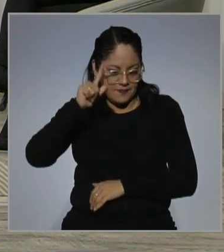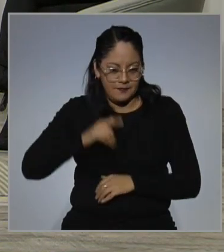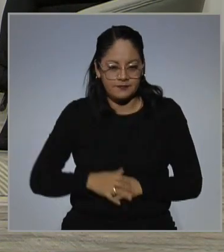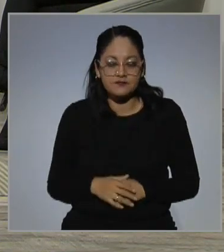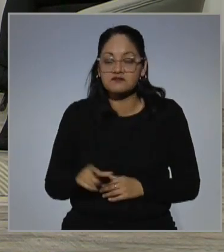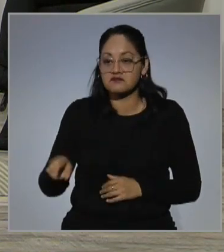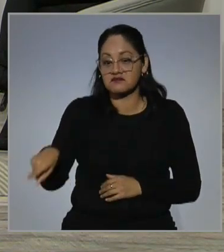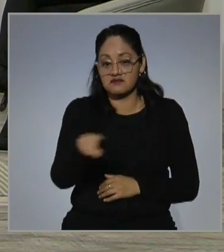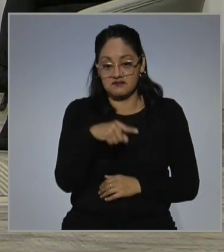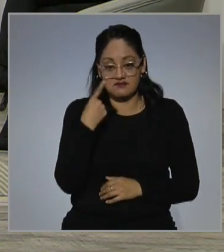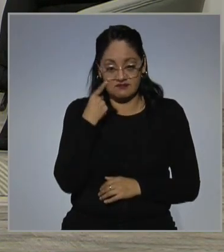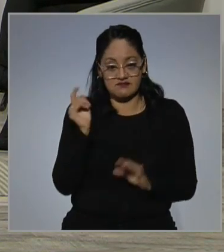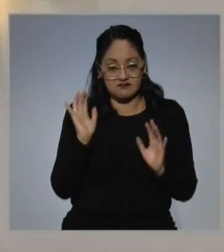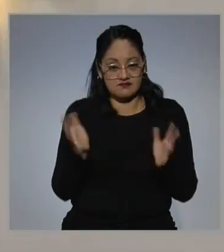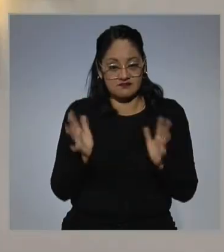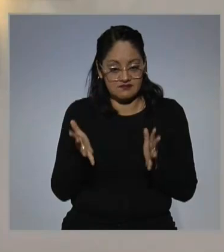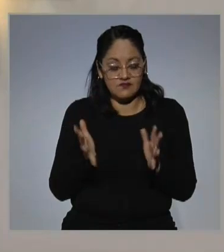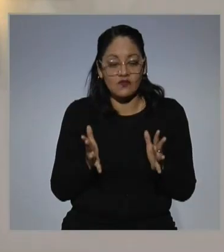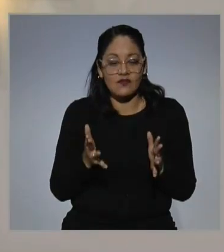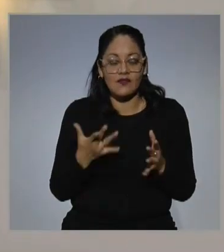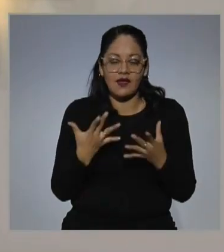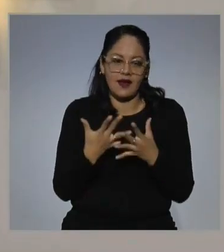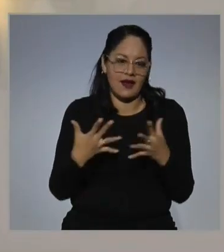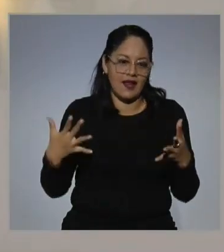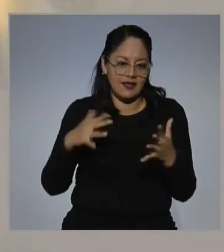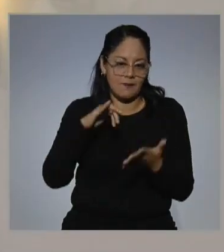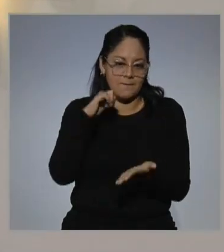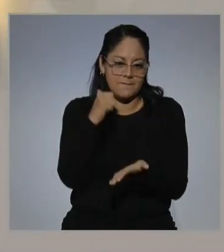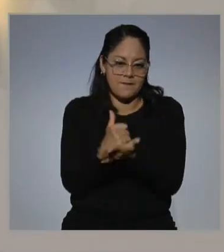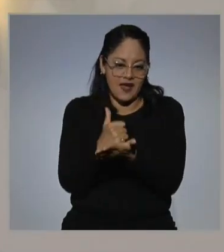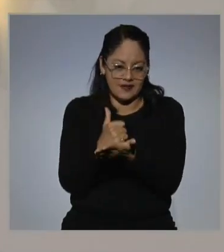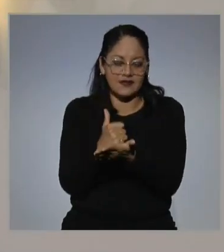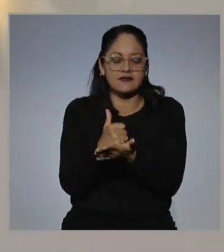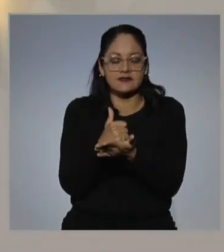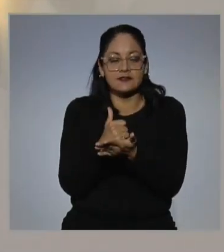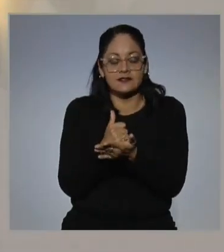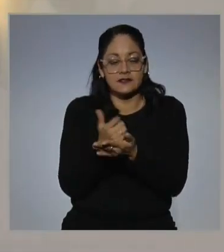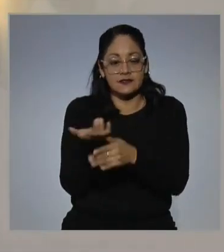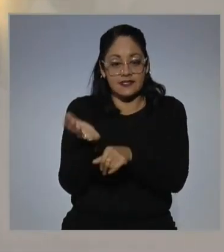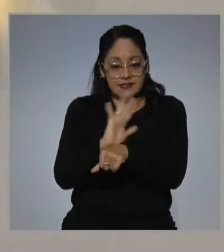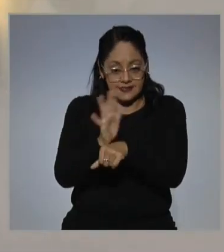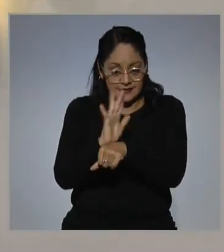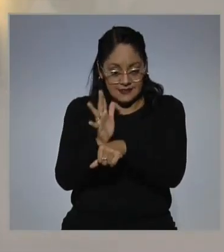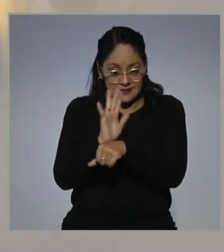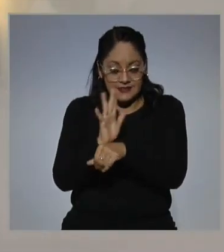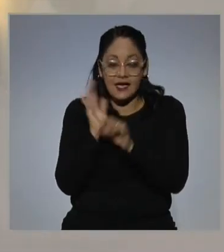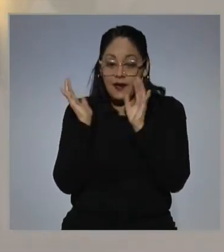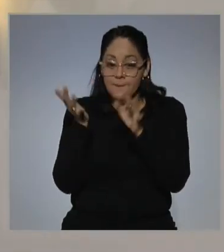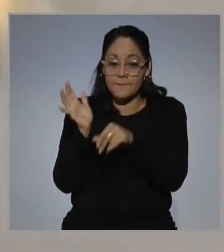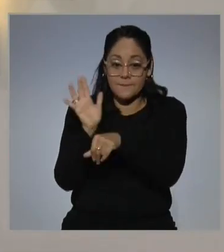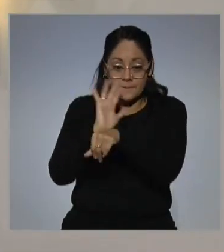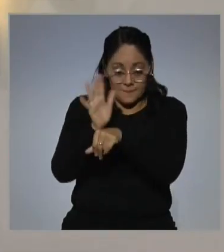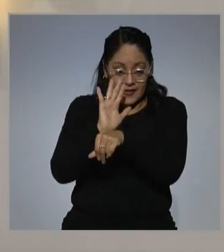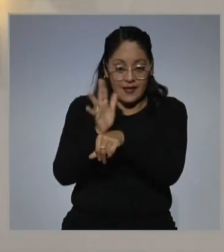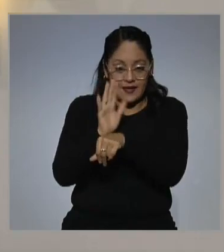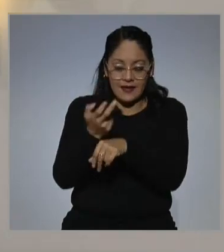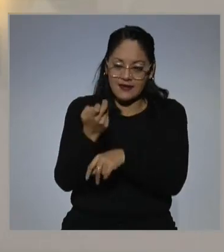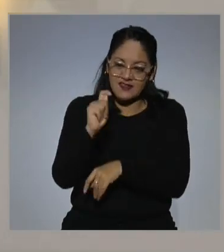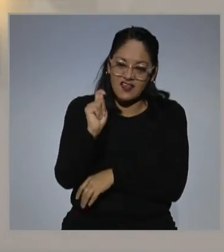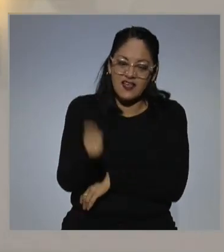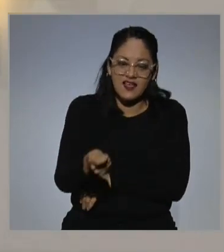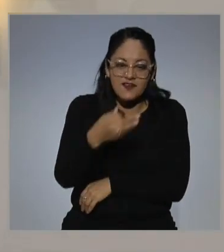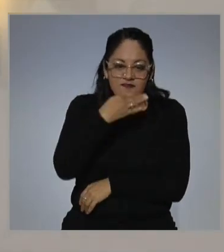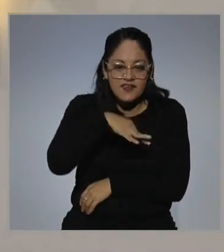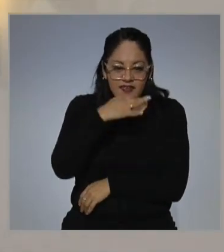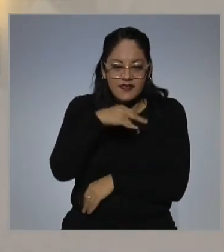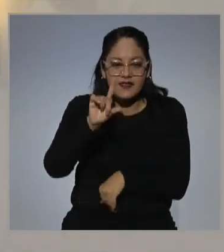hemos visto ahora retomado por las grandes marcas cinematográficas, que se han hecho películas en torno a lo que significa la festividad